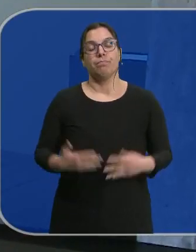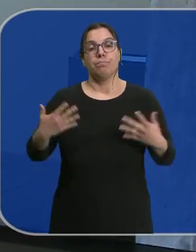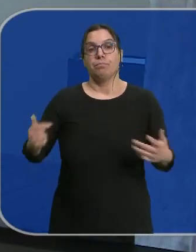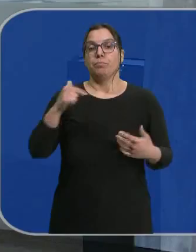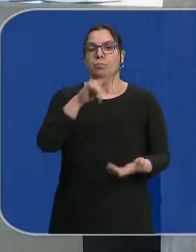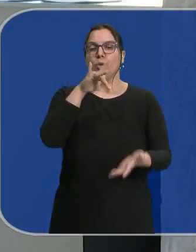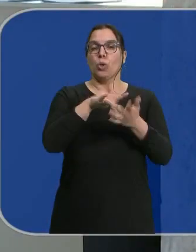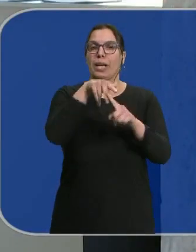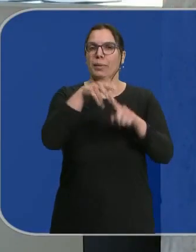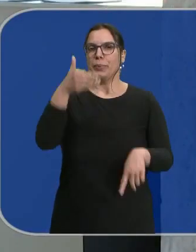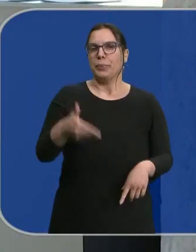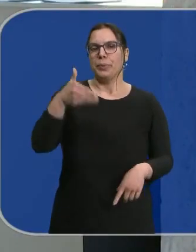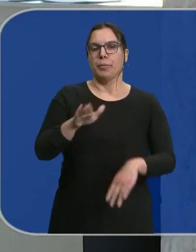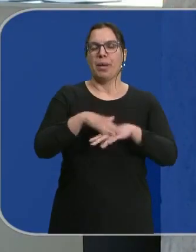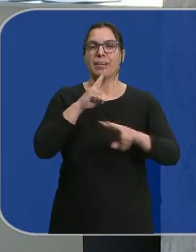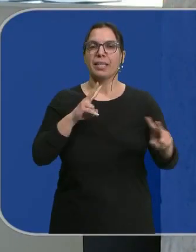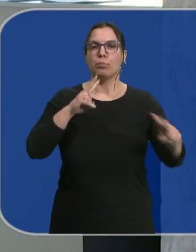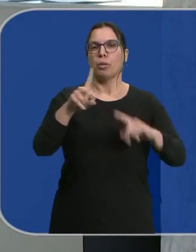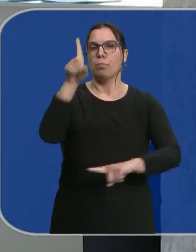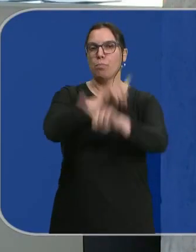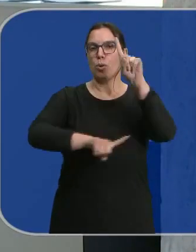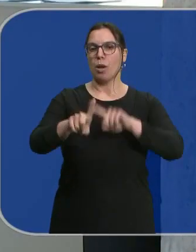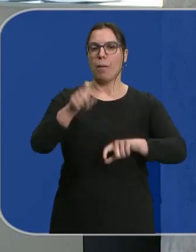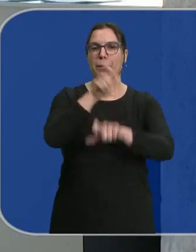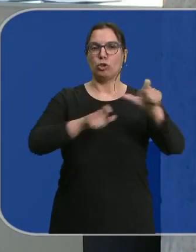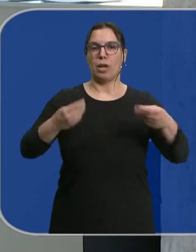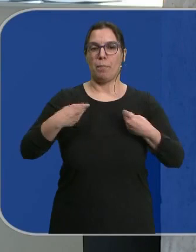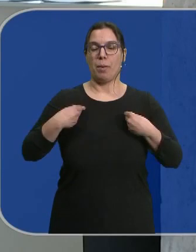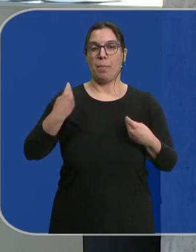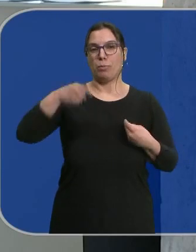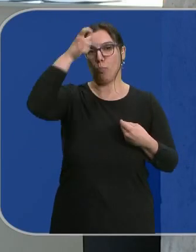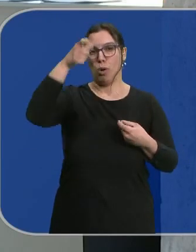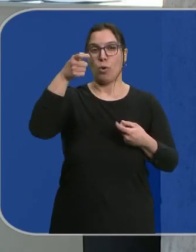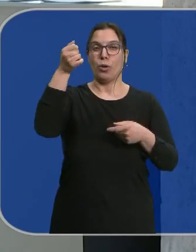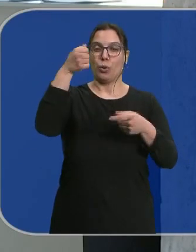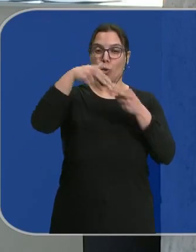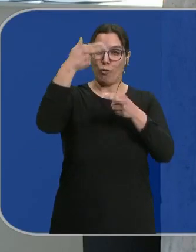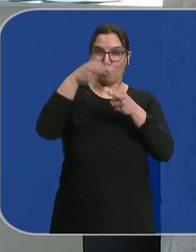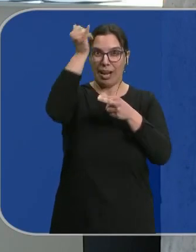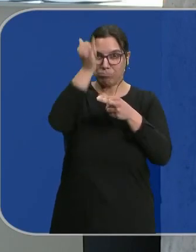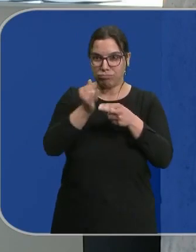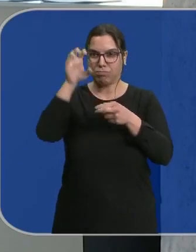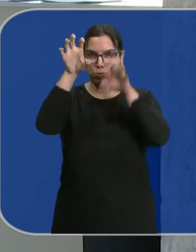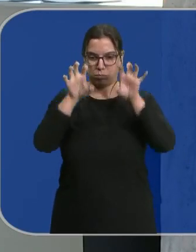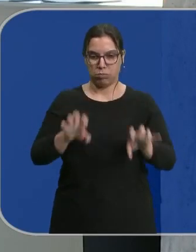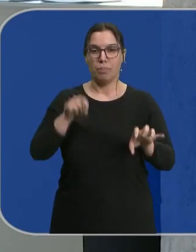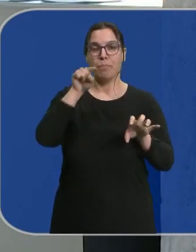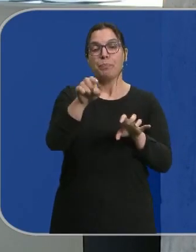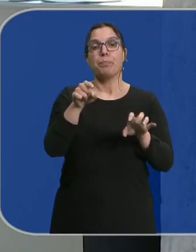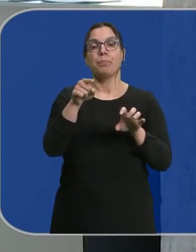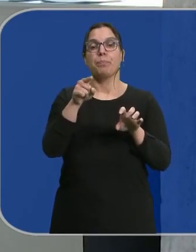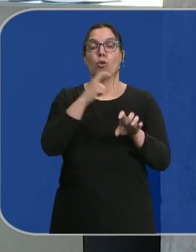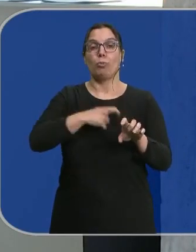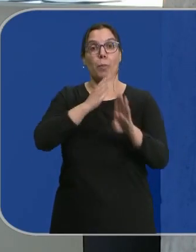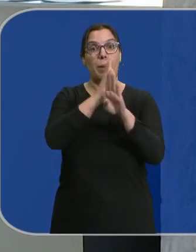Sí, será un instrumento clave para dar respuesta a los problemas de los ciudadanos que viven en los municipios de La Raya. Esta estructura permanente